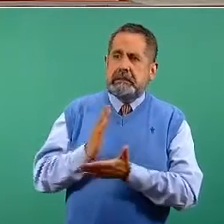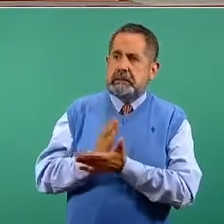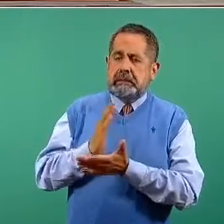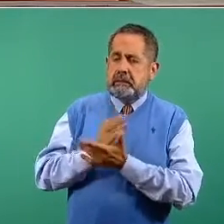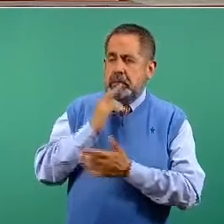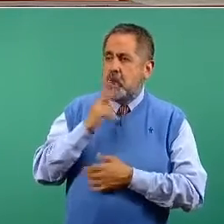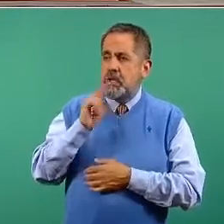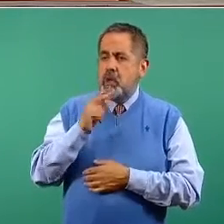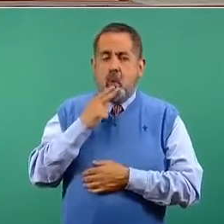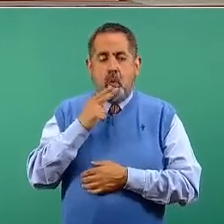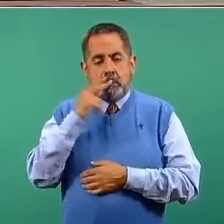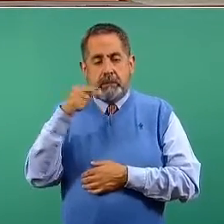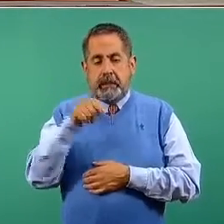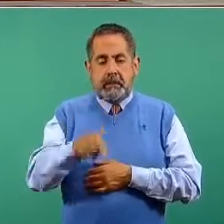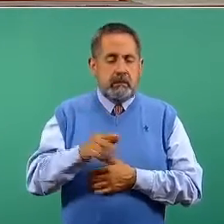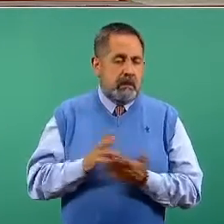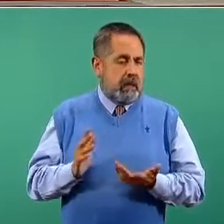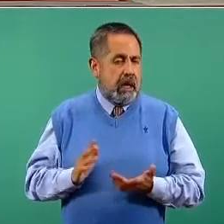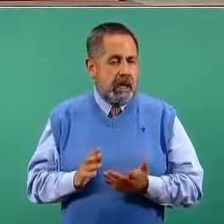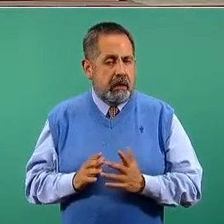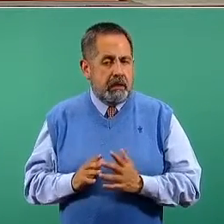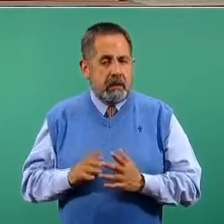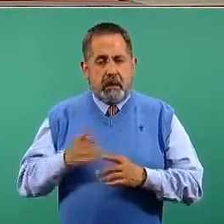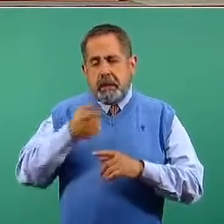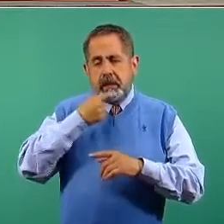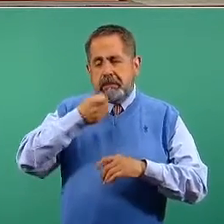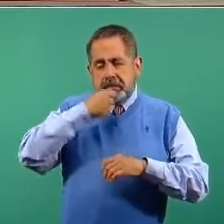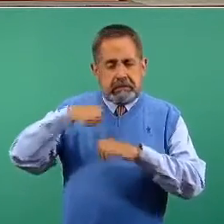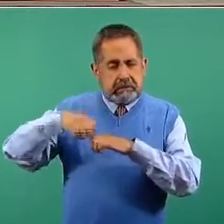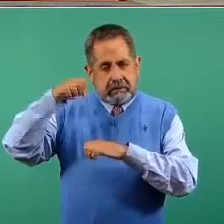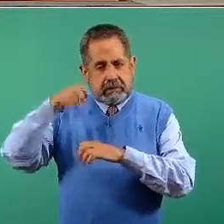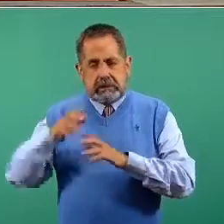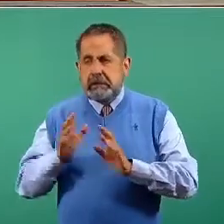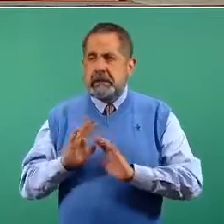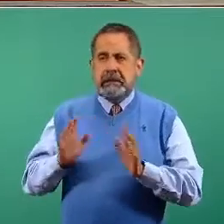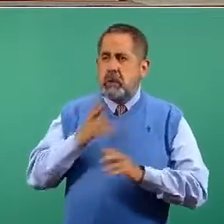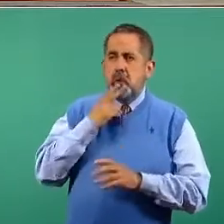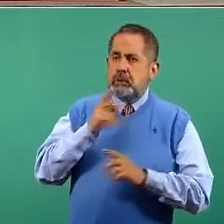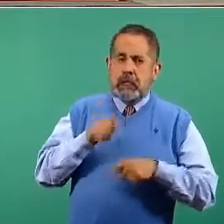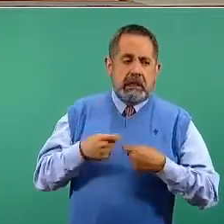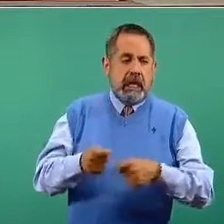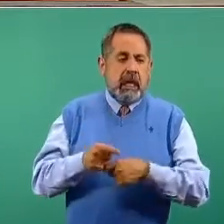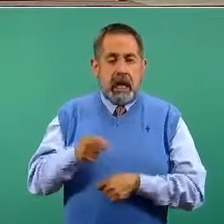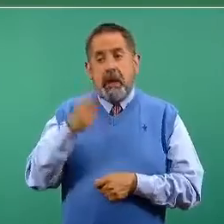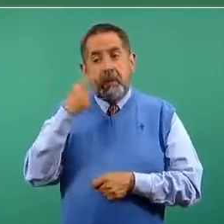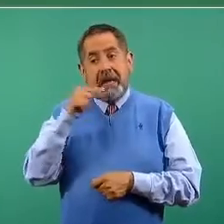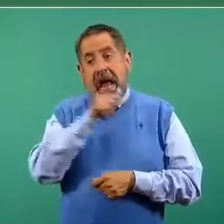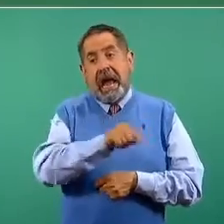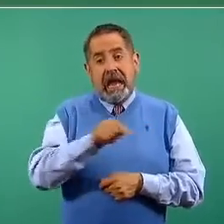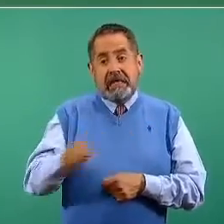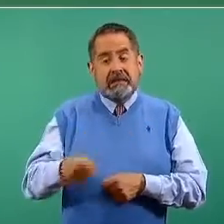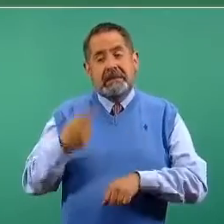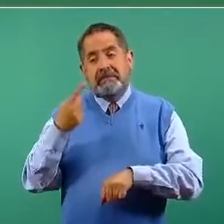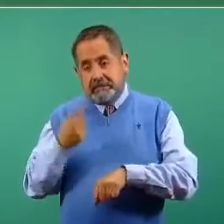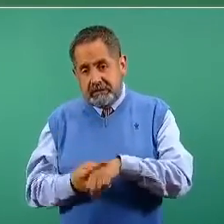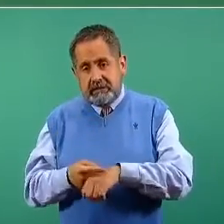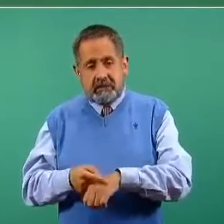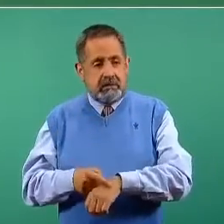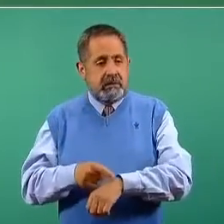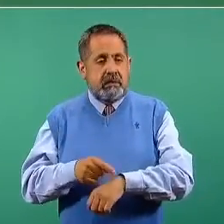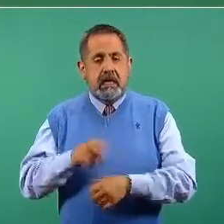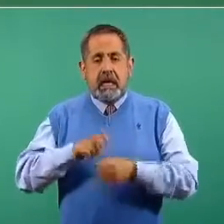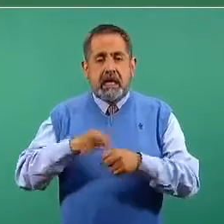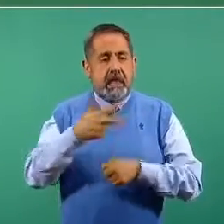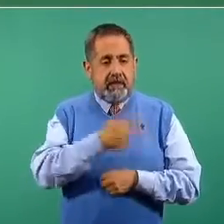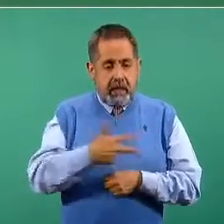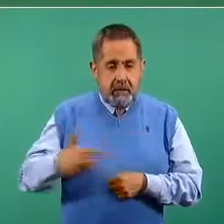edades intermedias de la vida y las avanzadas, en donde se habían encontrado los casos en